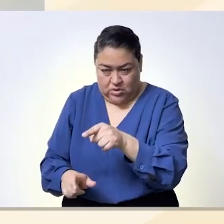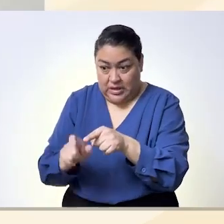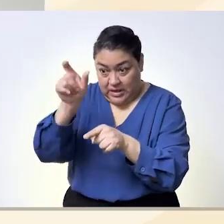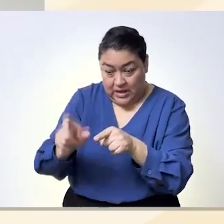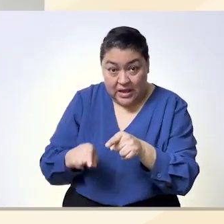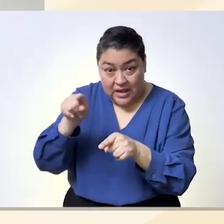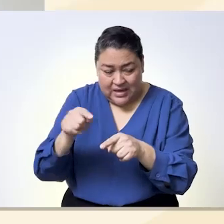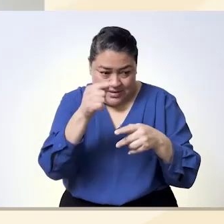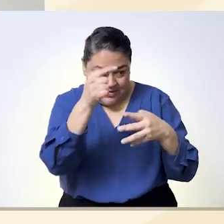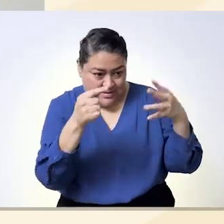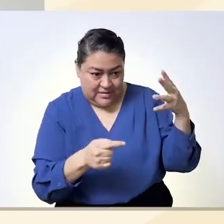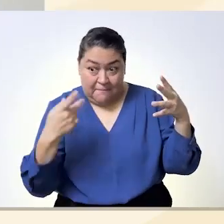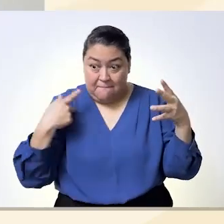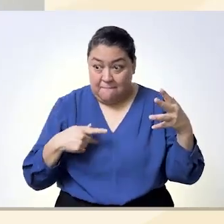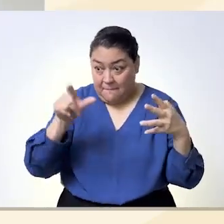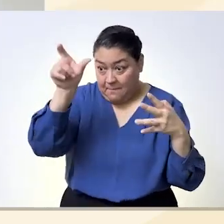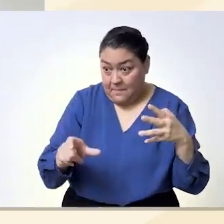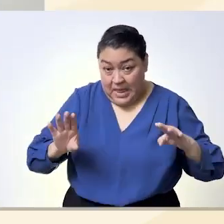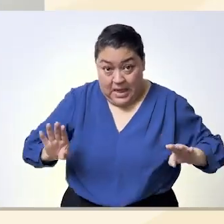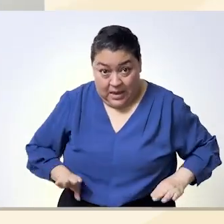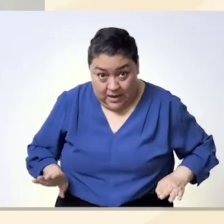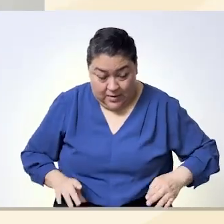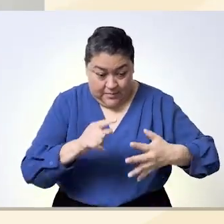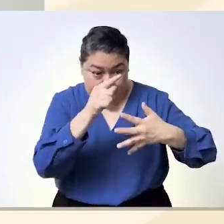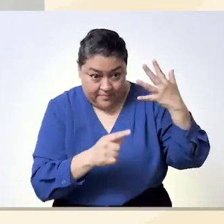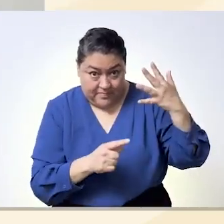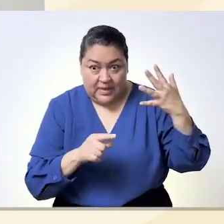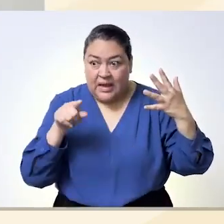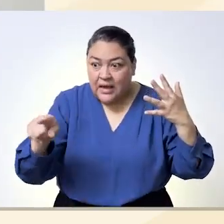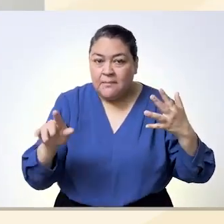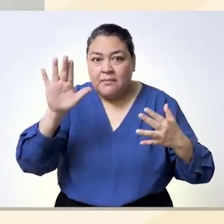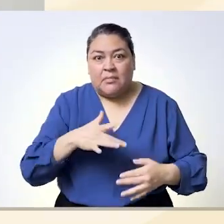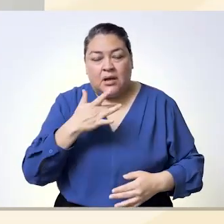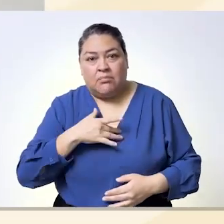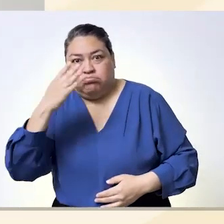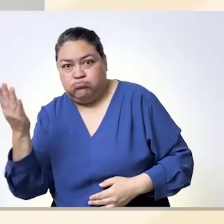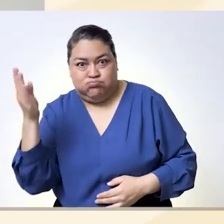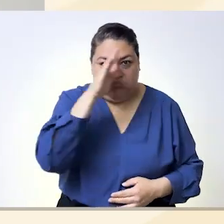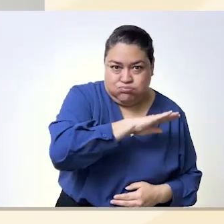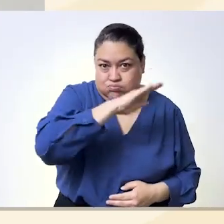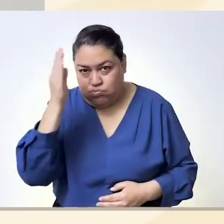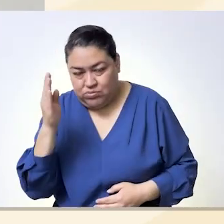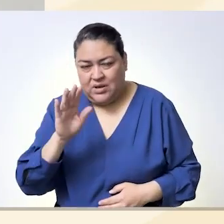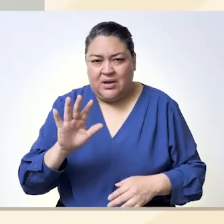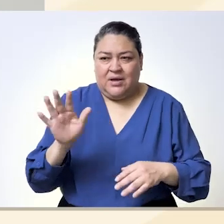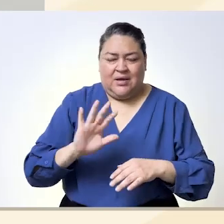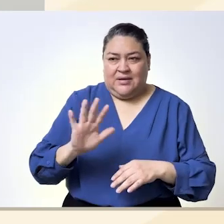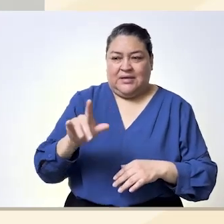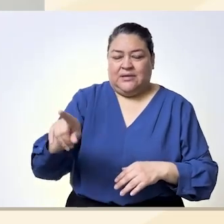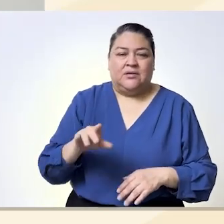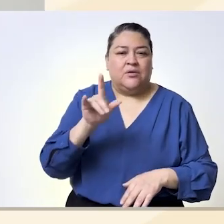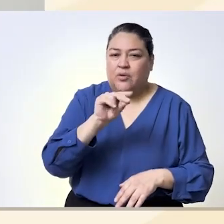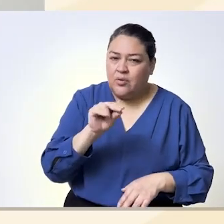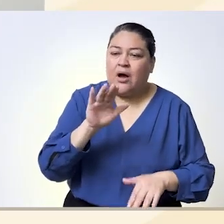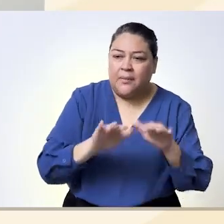espacio médico tienen un miedo, un pavor, porque dicen, híjole, son gente que de un lado al otro voltean en cuestiones emocionales, pero muchas veces eso